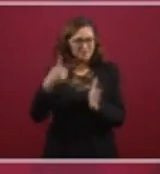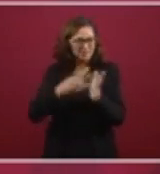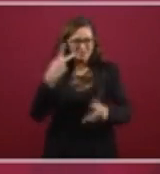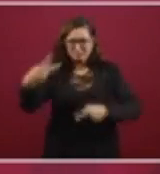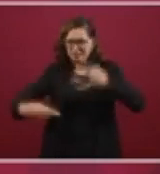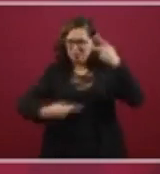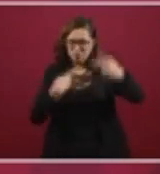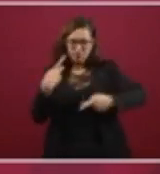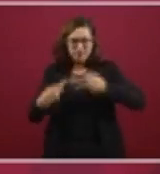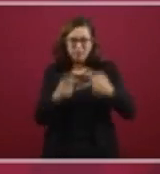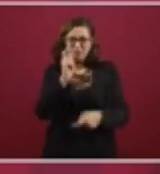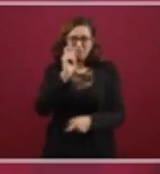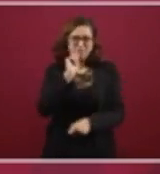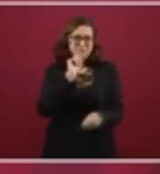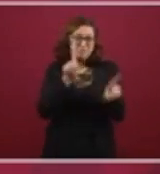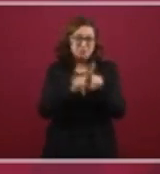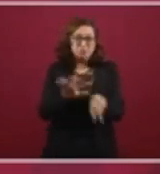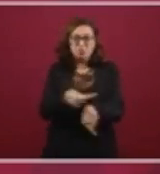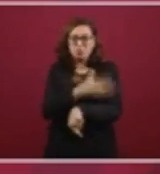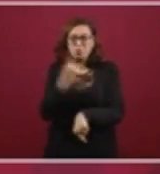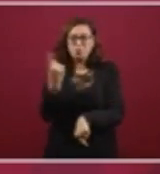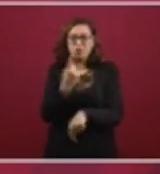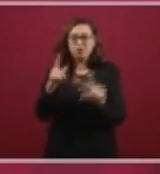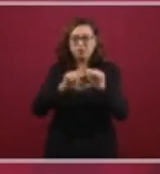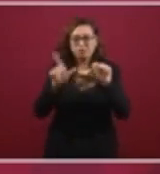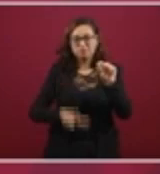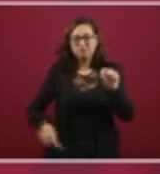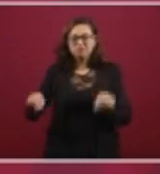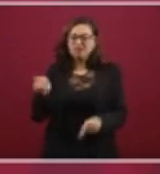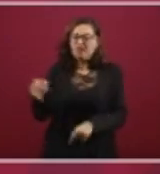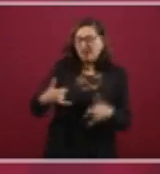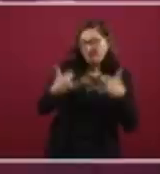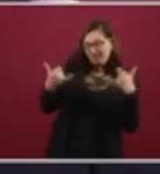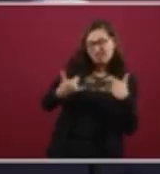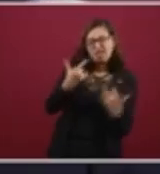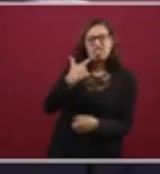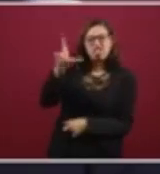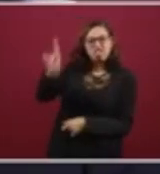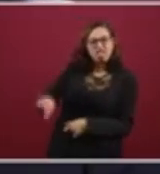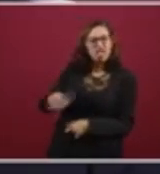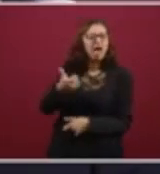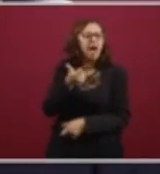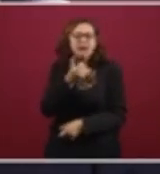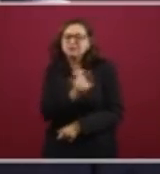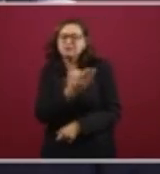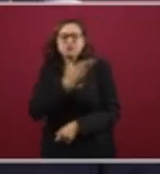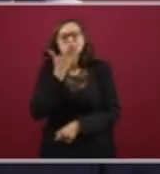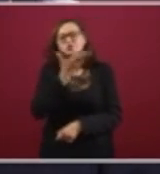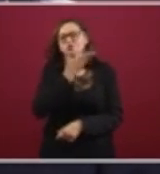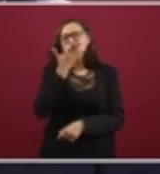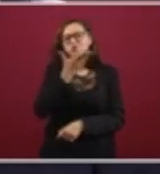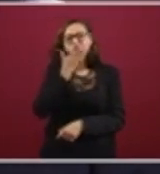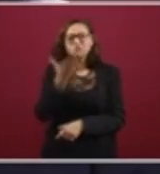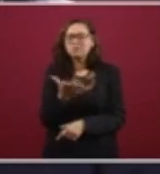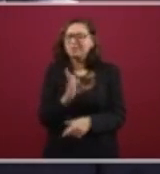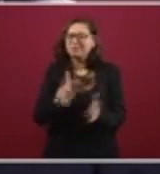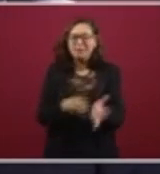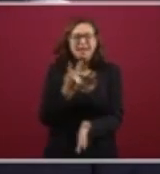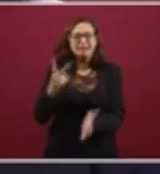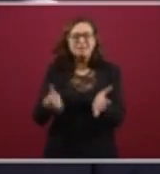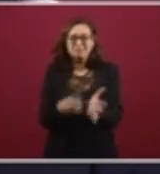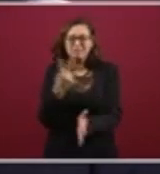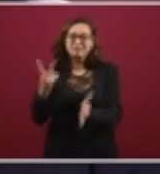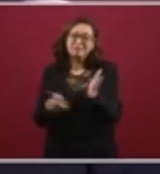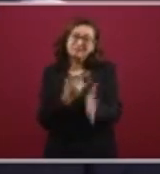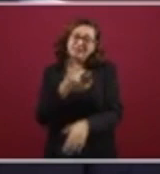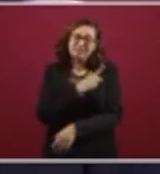veces, porque en este país se tiende mucho a juvenear a las otras personas, ¿no? Es una práctica recurrente que creo